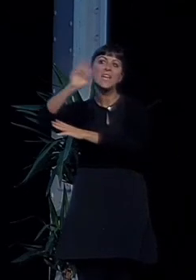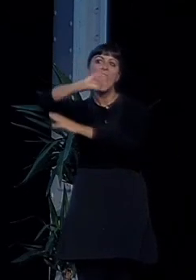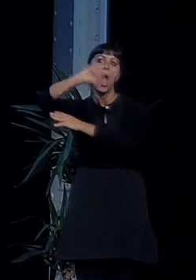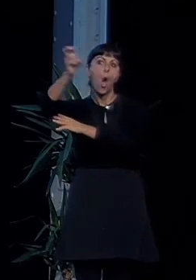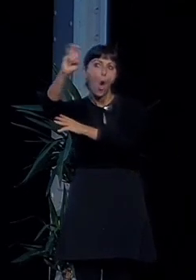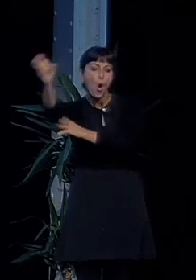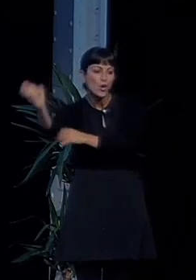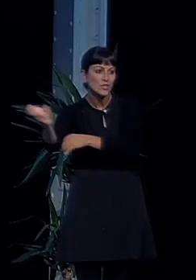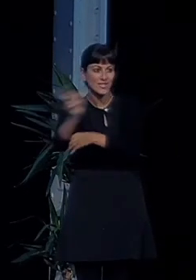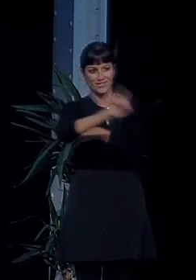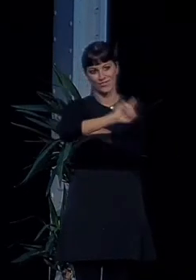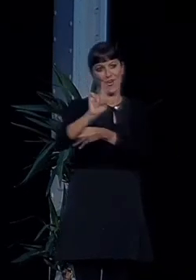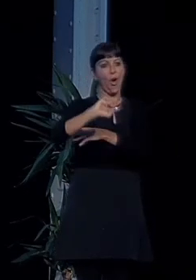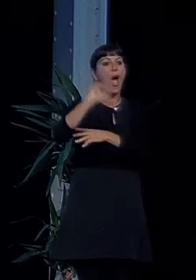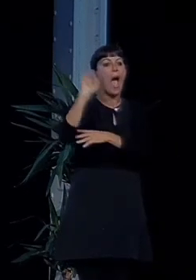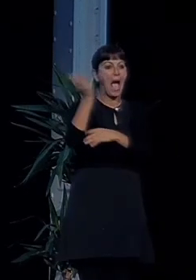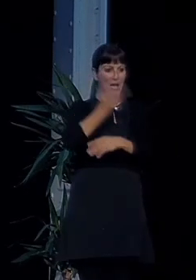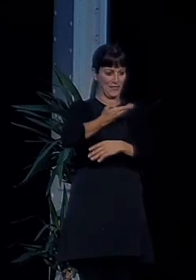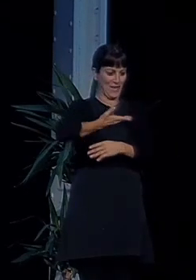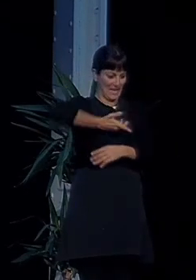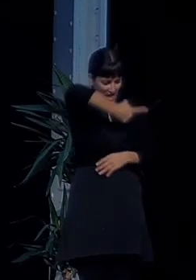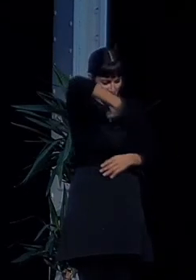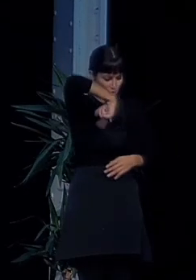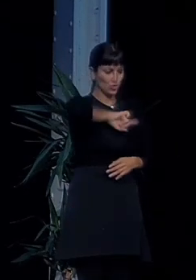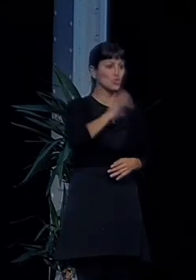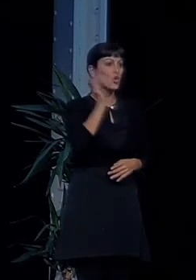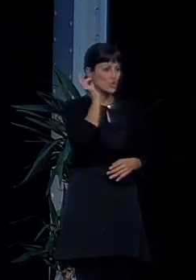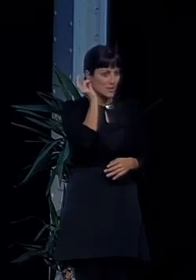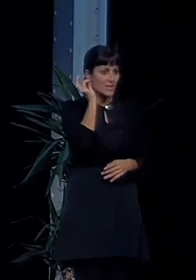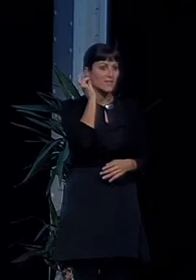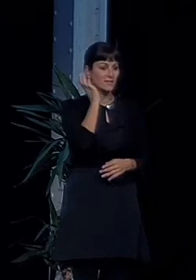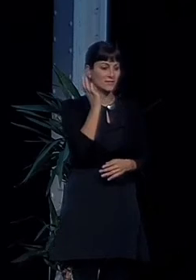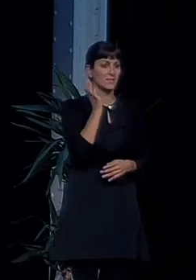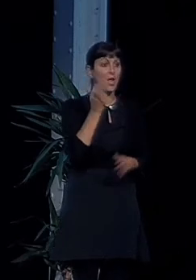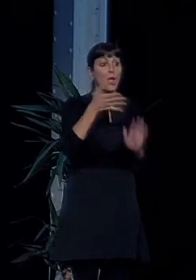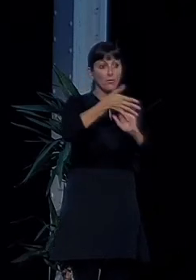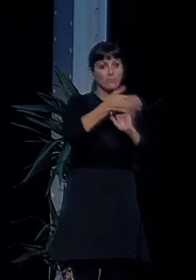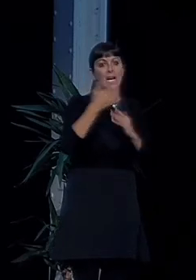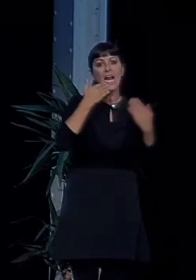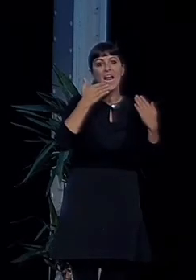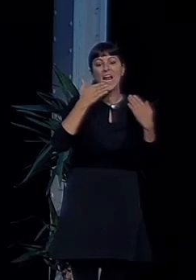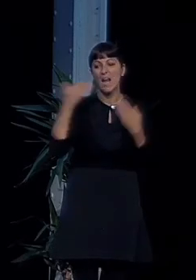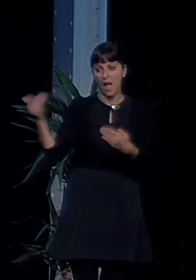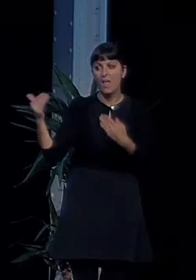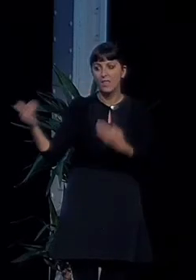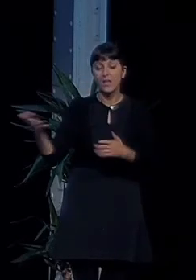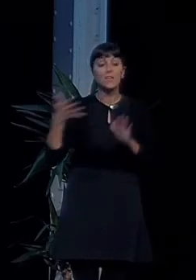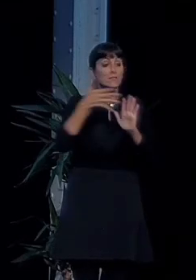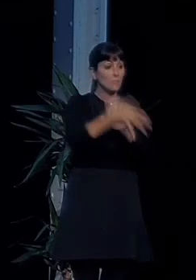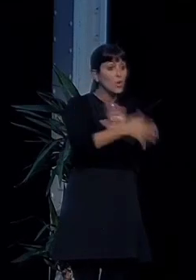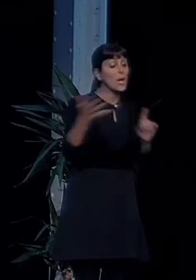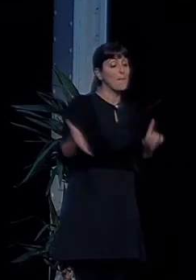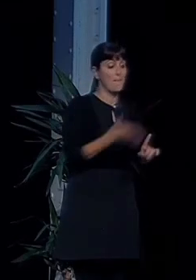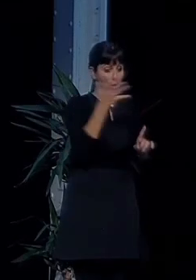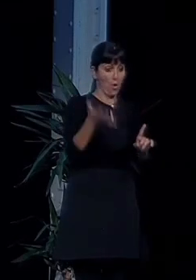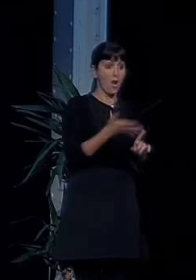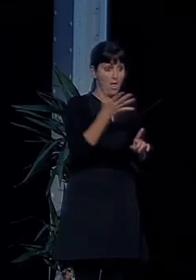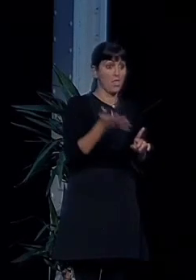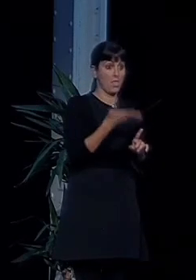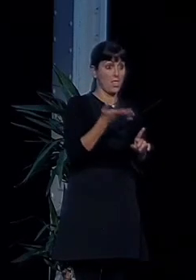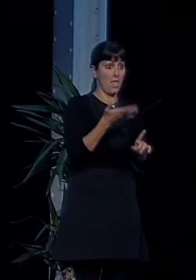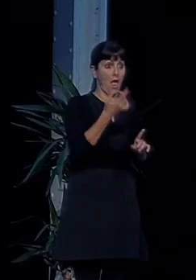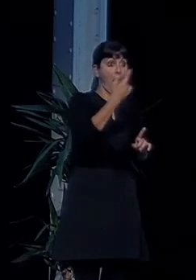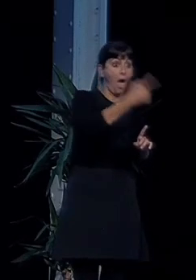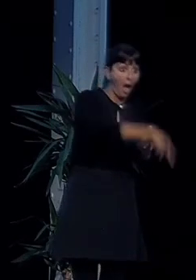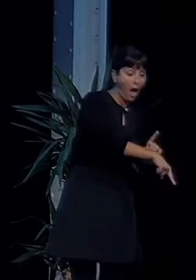cual, gracias otra vez en público, porque creo que precisamente cuando estamos encarnando la violencia también estamos encarnando la